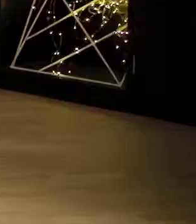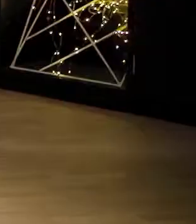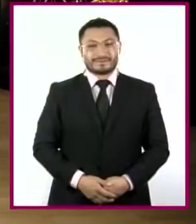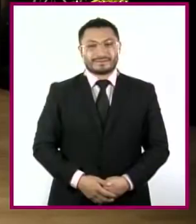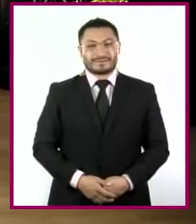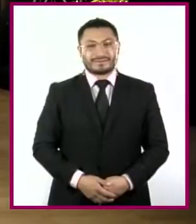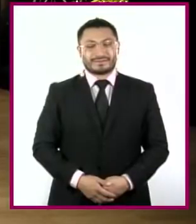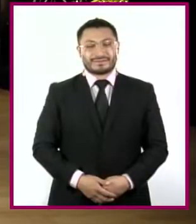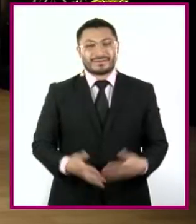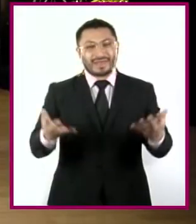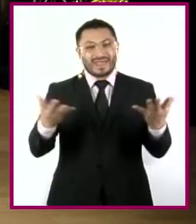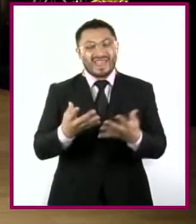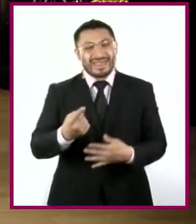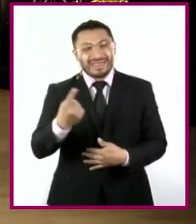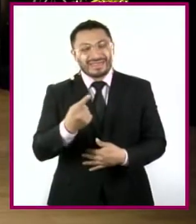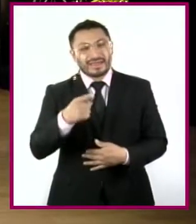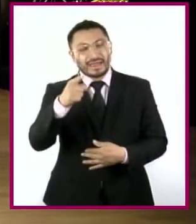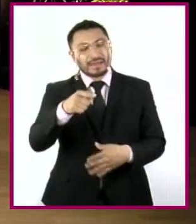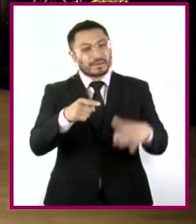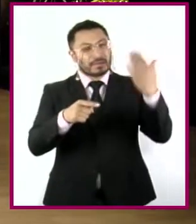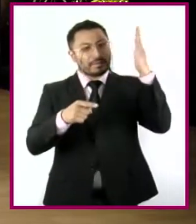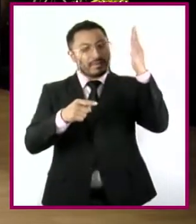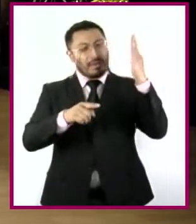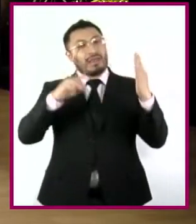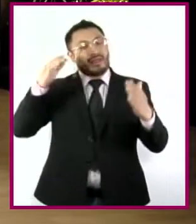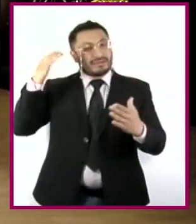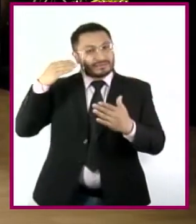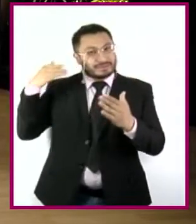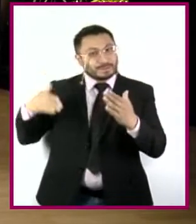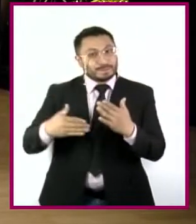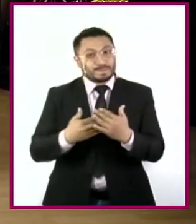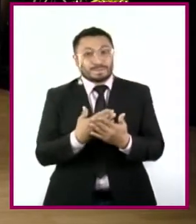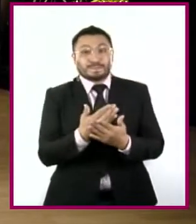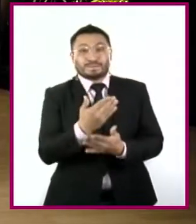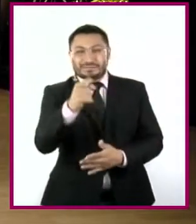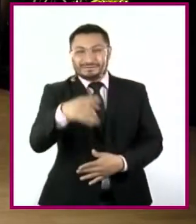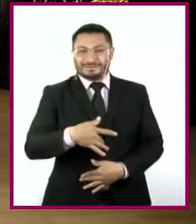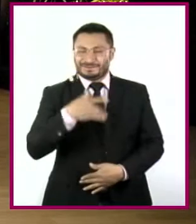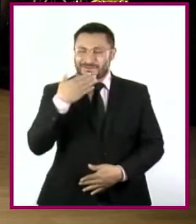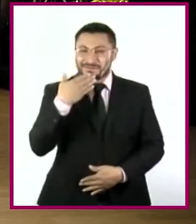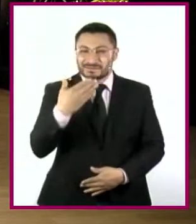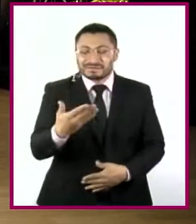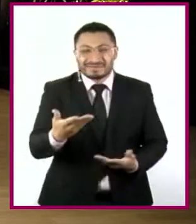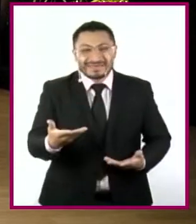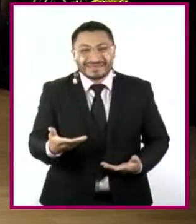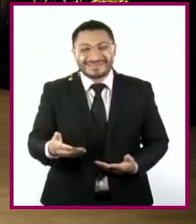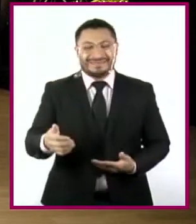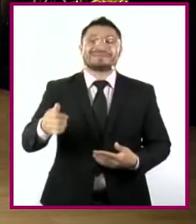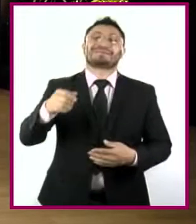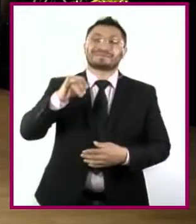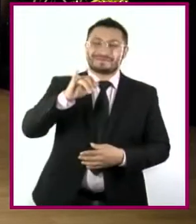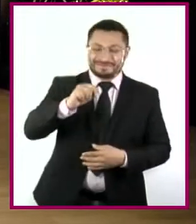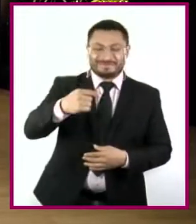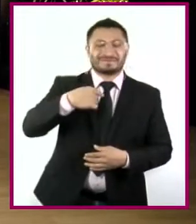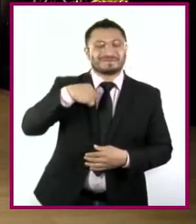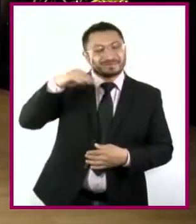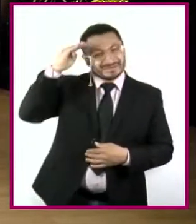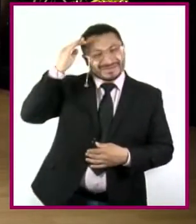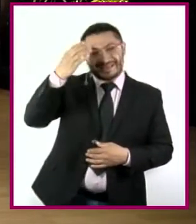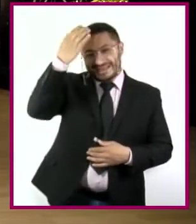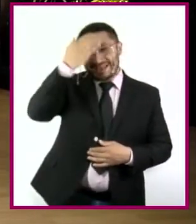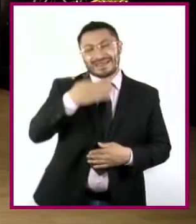haciendo? Llevas toda la mañana viéndote en el espejo. ¿Te sientes bien, Ernesto? Siempre había pensado que mi cara